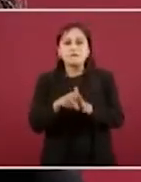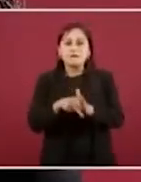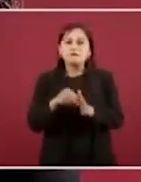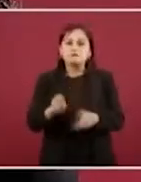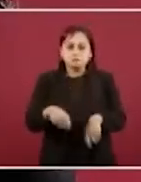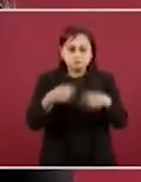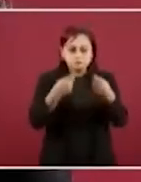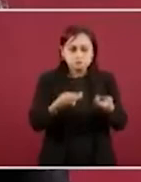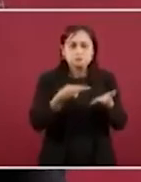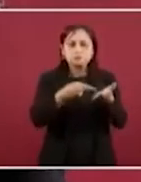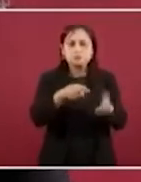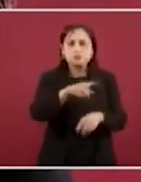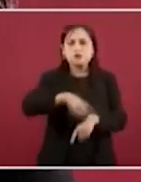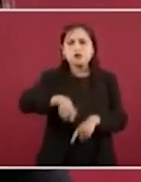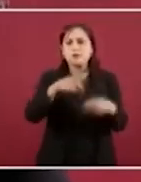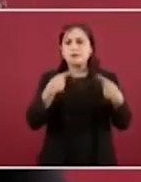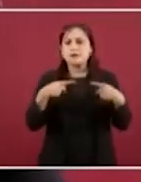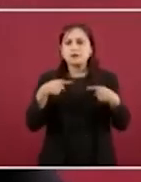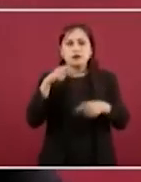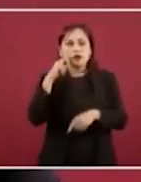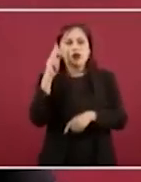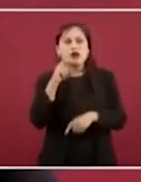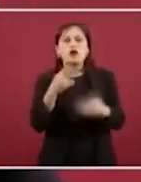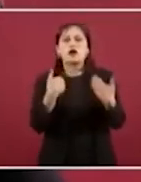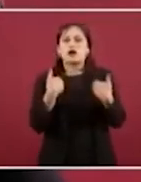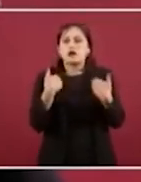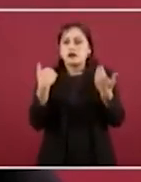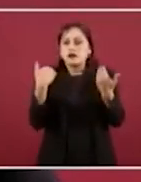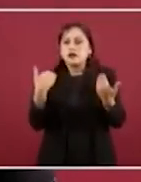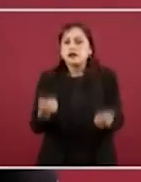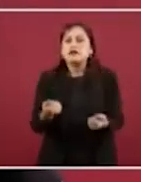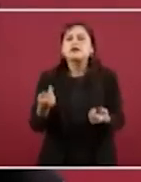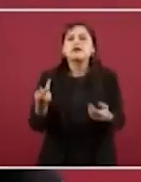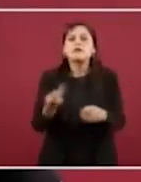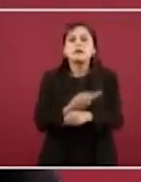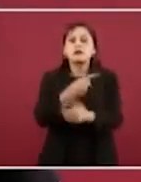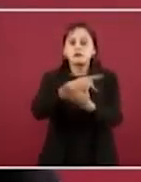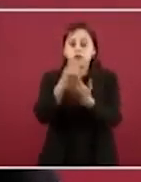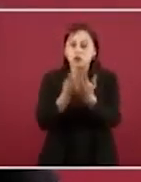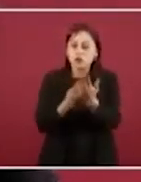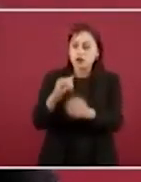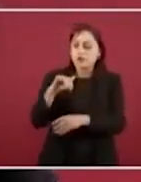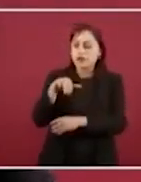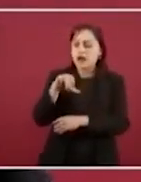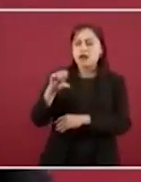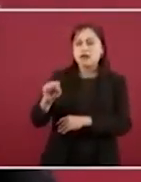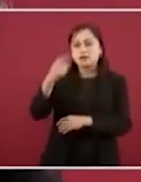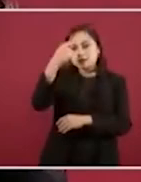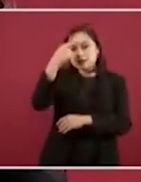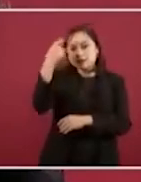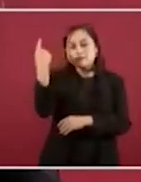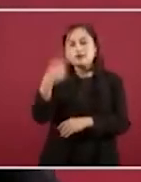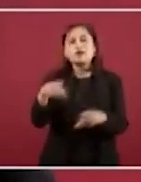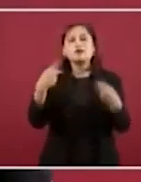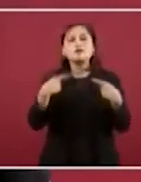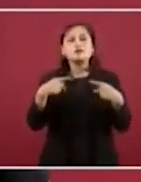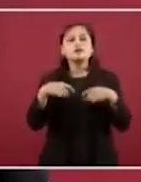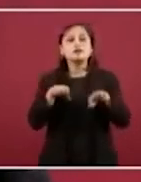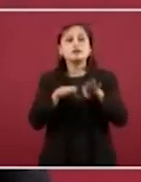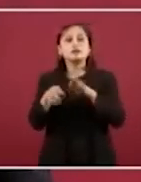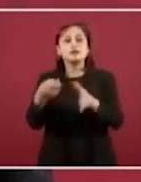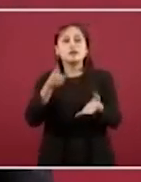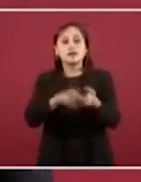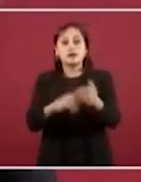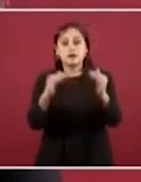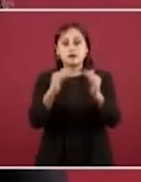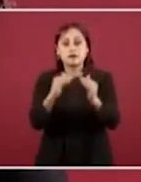e información al público sobre el programa del IMSS, el programa de seguridad social para las personas trabajadoras